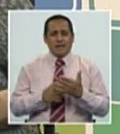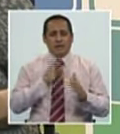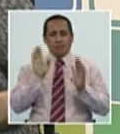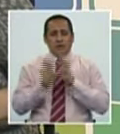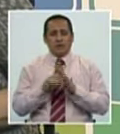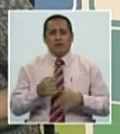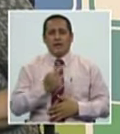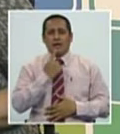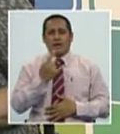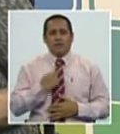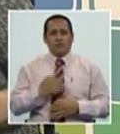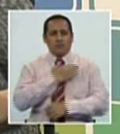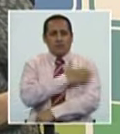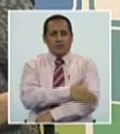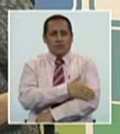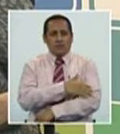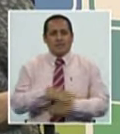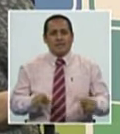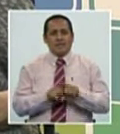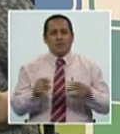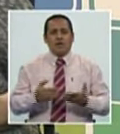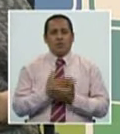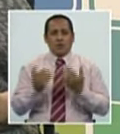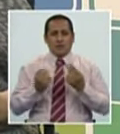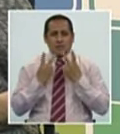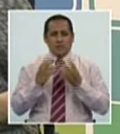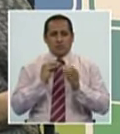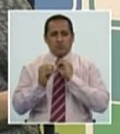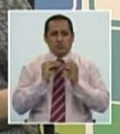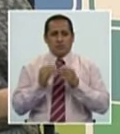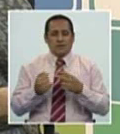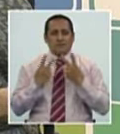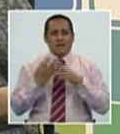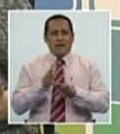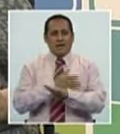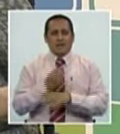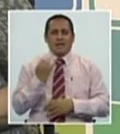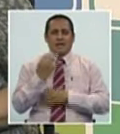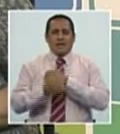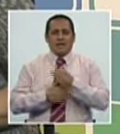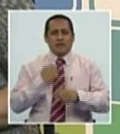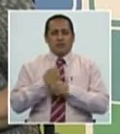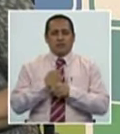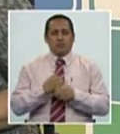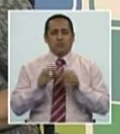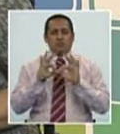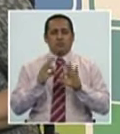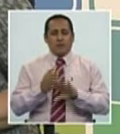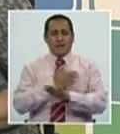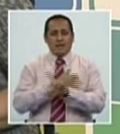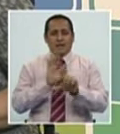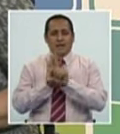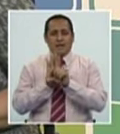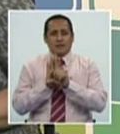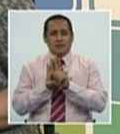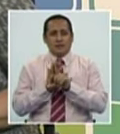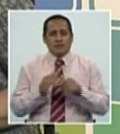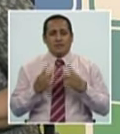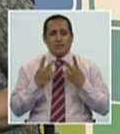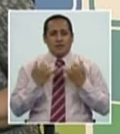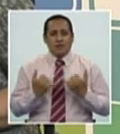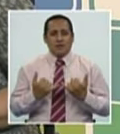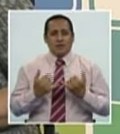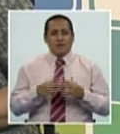qué es los beneficios, cuáles serían los beneficios que se han alcanzado en estos últimos tiempos justamente con esta ley?